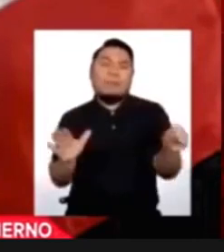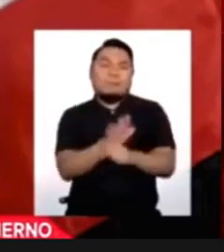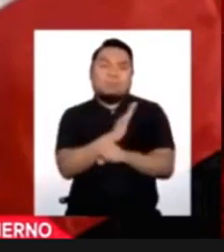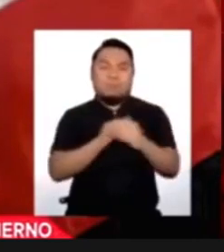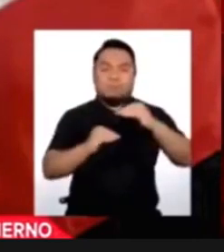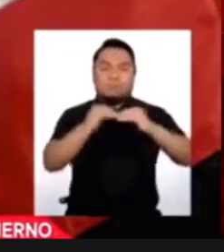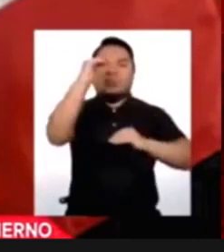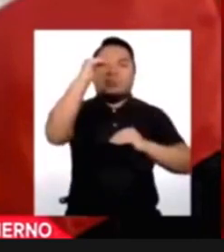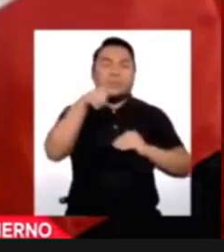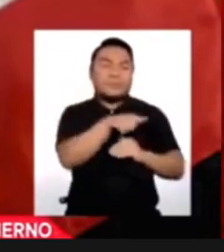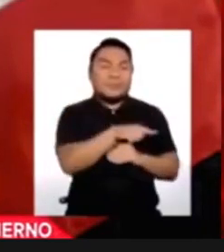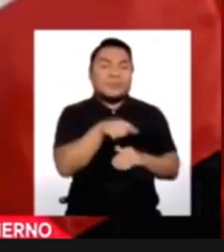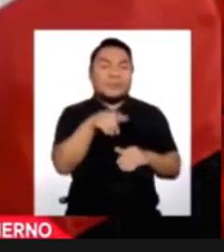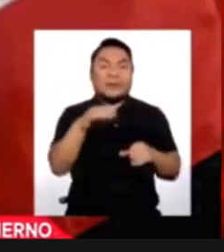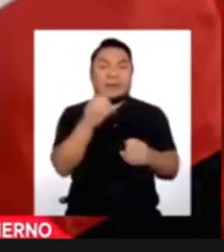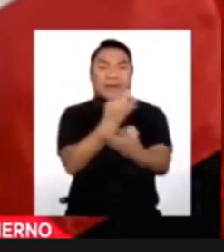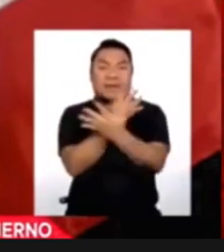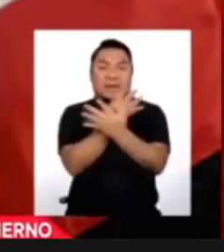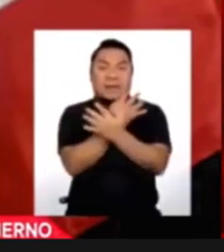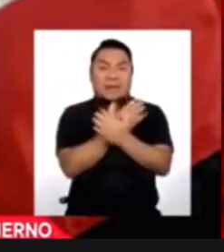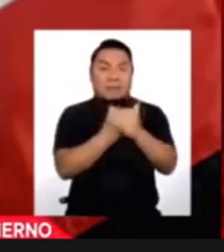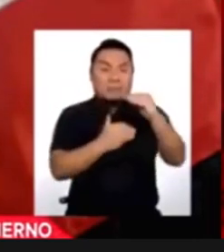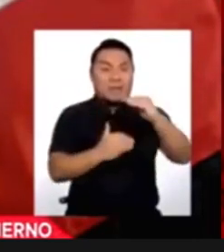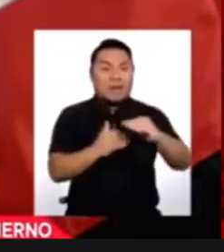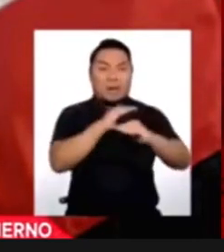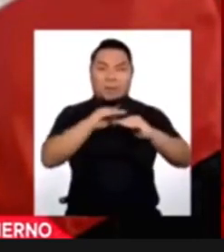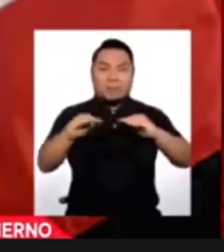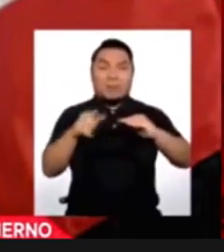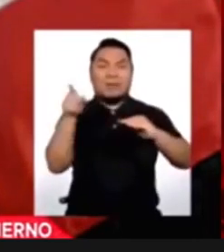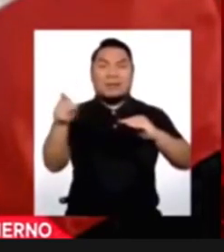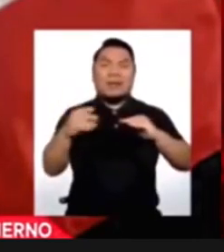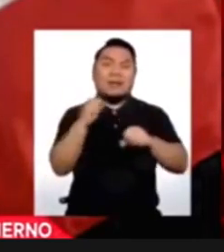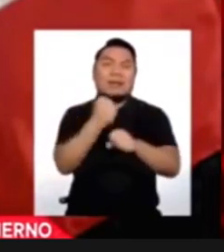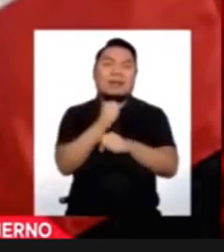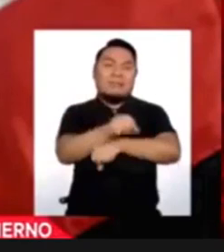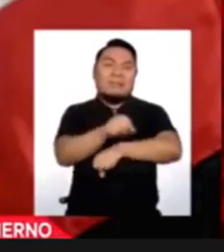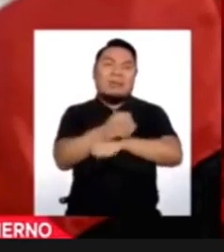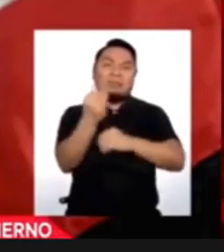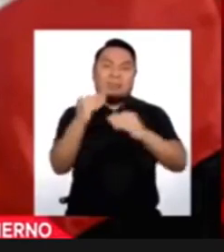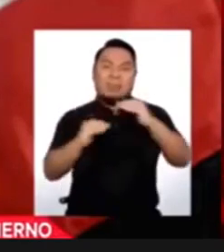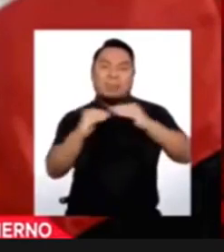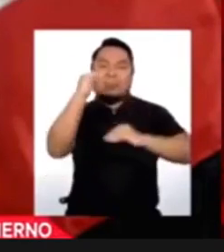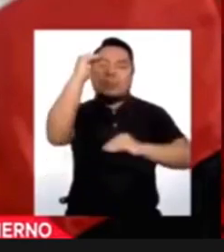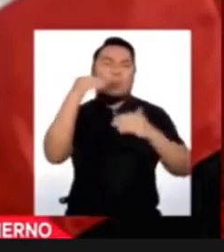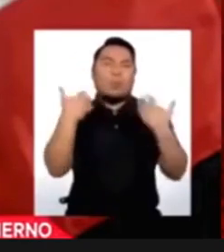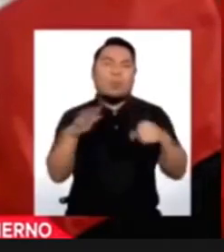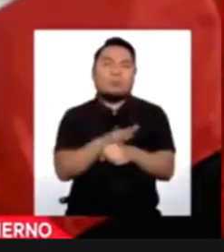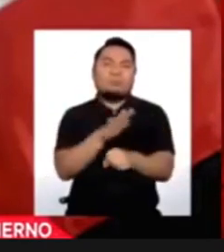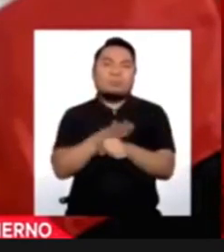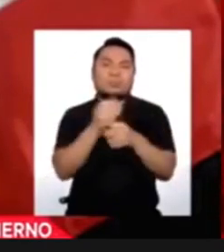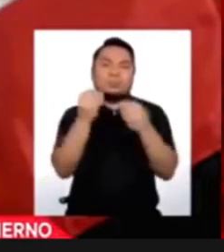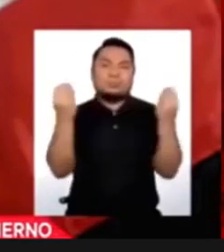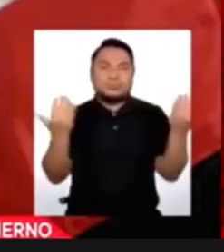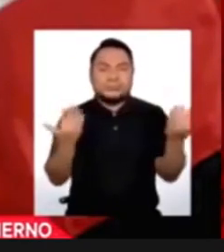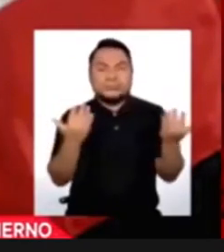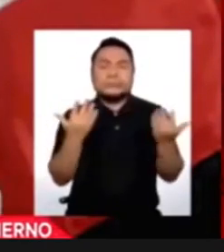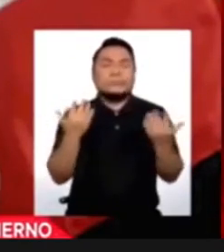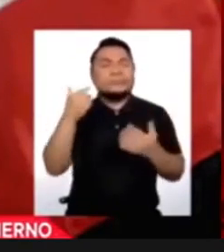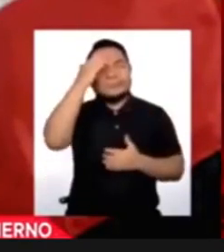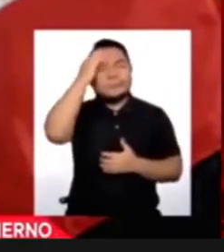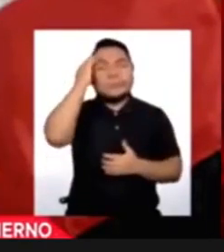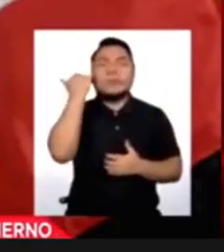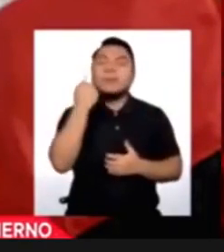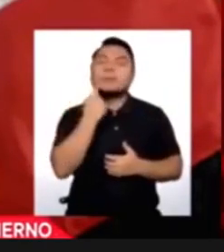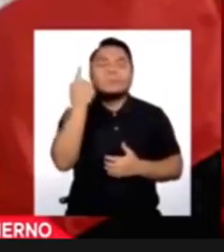rebasando la capacidad que tienen los establecimientos penitenciarios. Bajo eso hemos hecho toda una estrategia